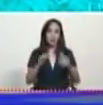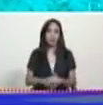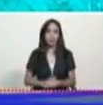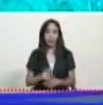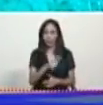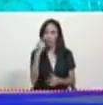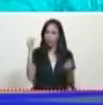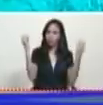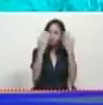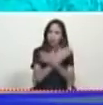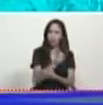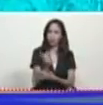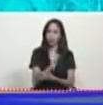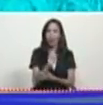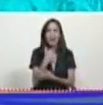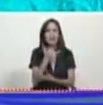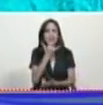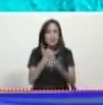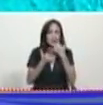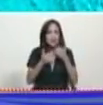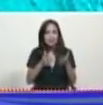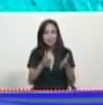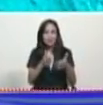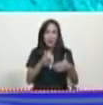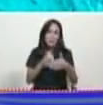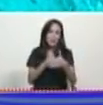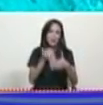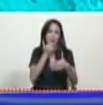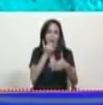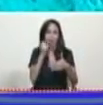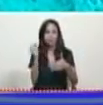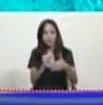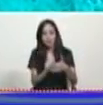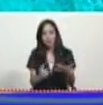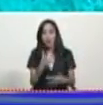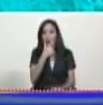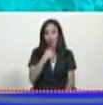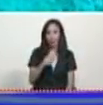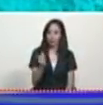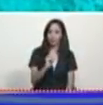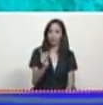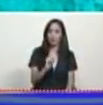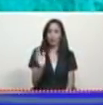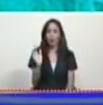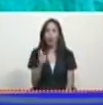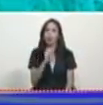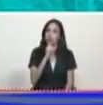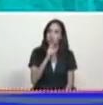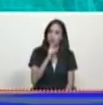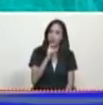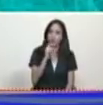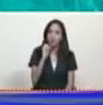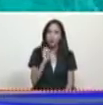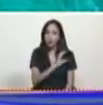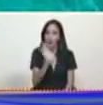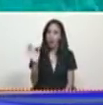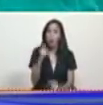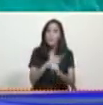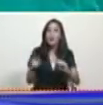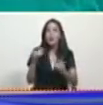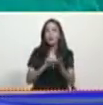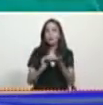que el camino ha sido duro. ¿Quién dijo que iba a ser fácil? Que el camino puede ser duro, lo